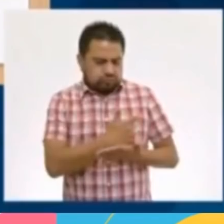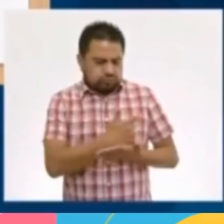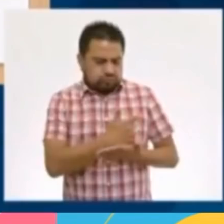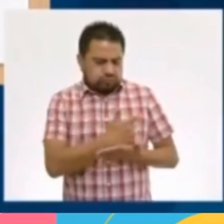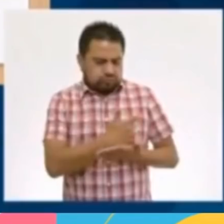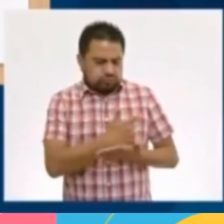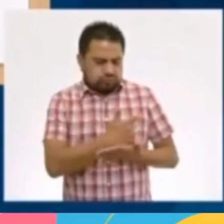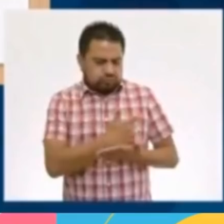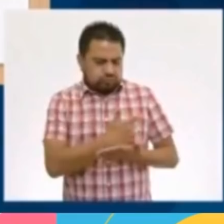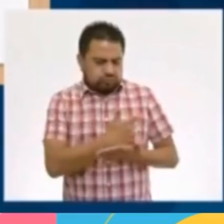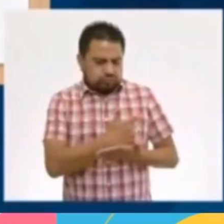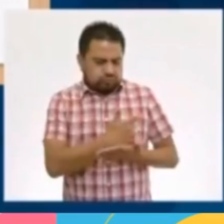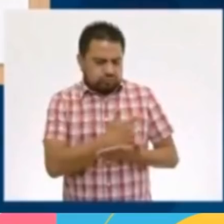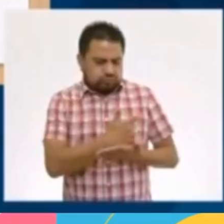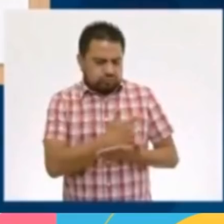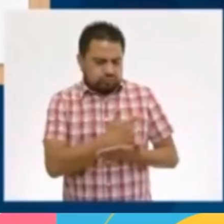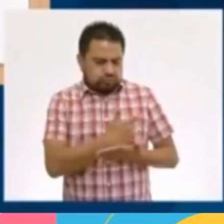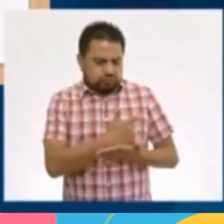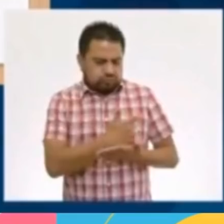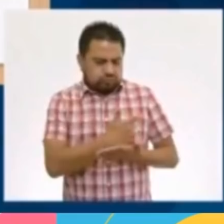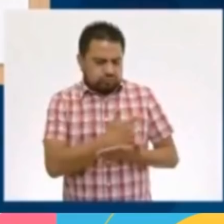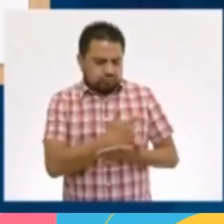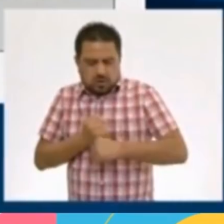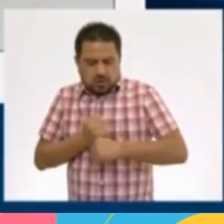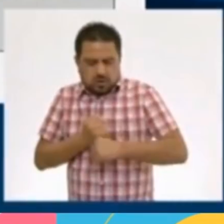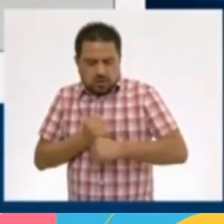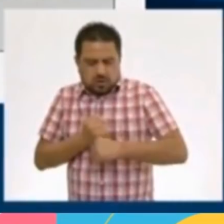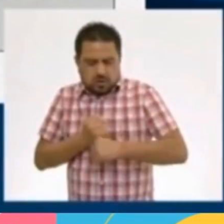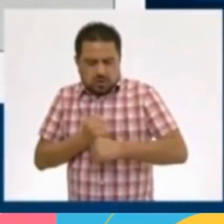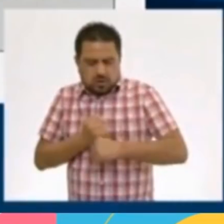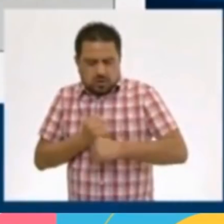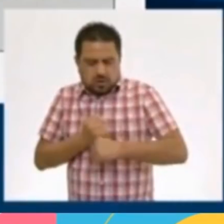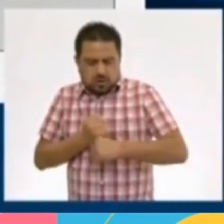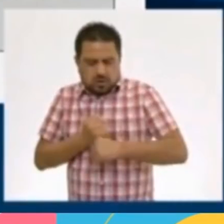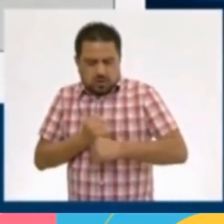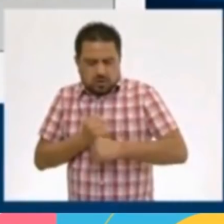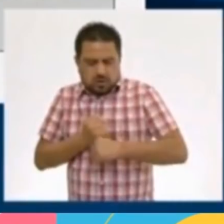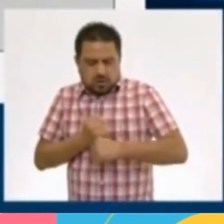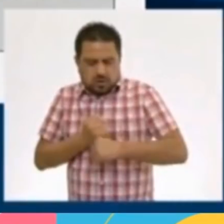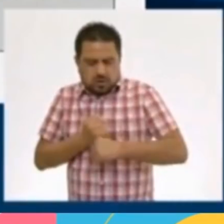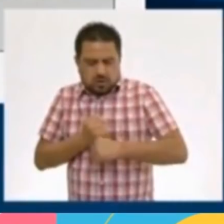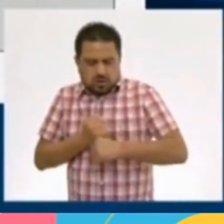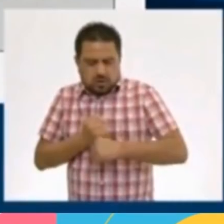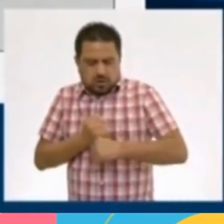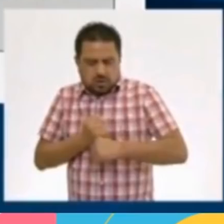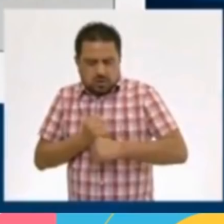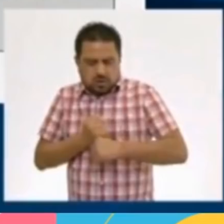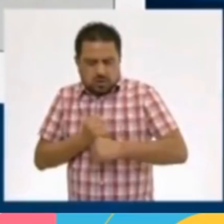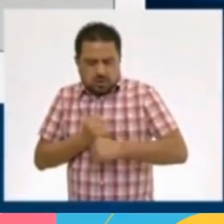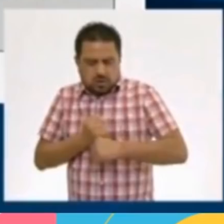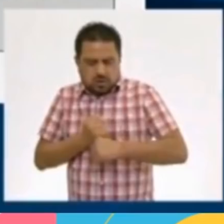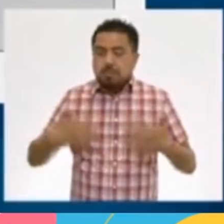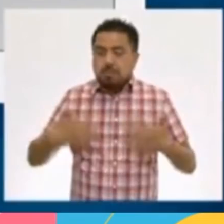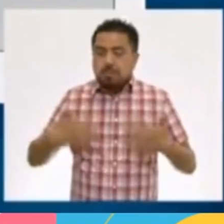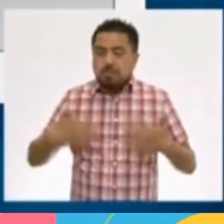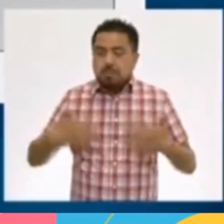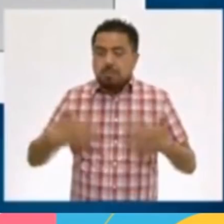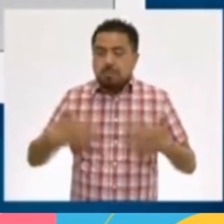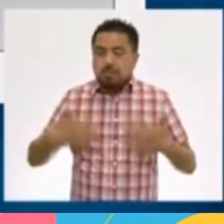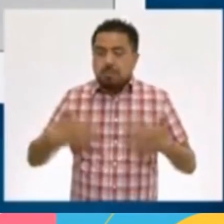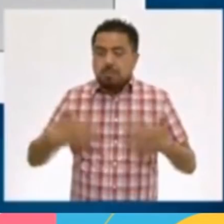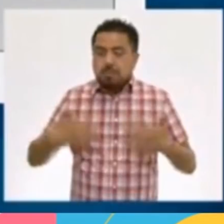la clase siguiente. Vamos a hacer un juego, vamos a adivinar. Prohibición del cobro de bautismo o casamiento a los pobres. Esta es la ley